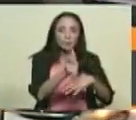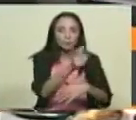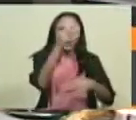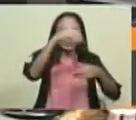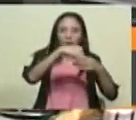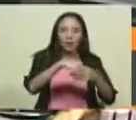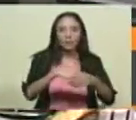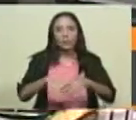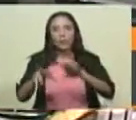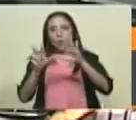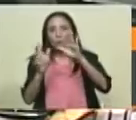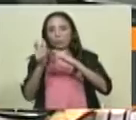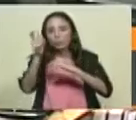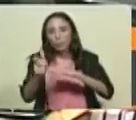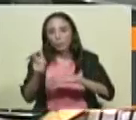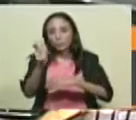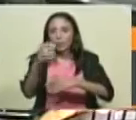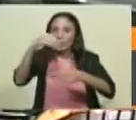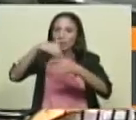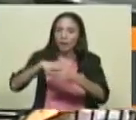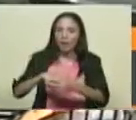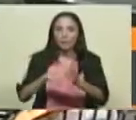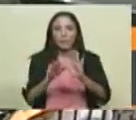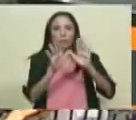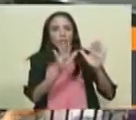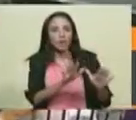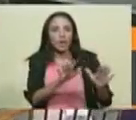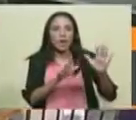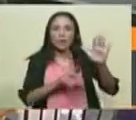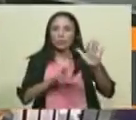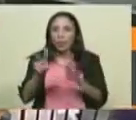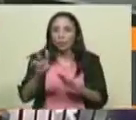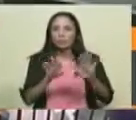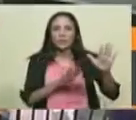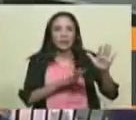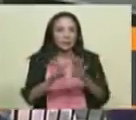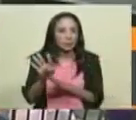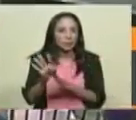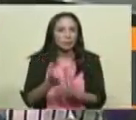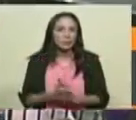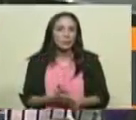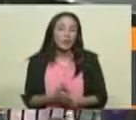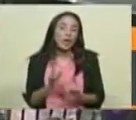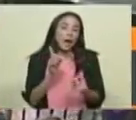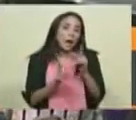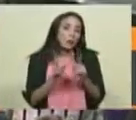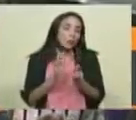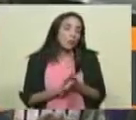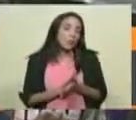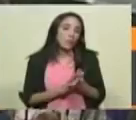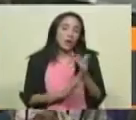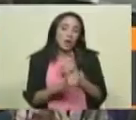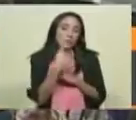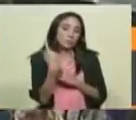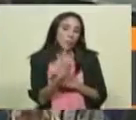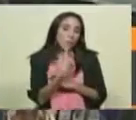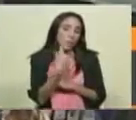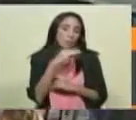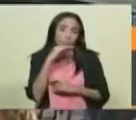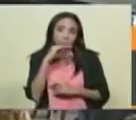integrantes, hogares que tienen 10, 12, 14, hogares que solo tienen a la madre y a la niña, o a la madre y un